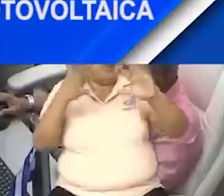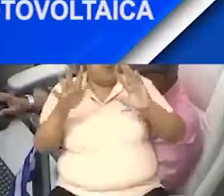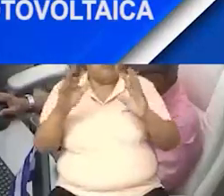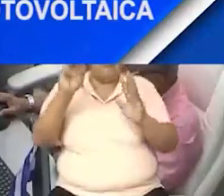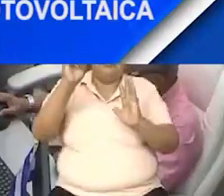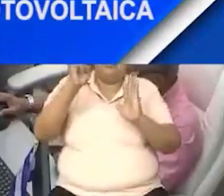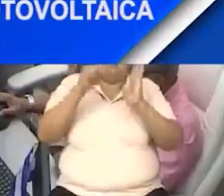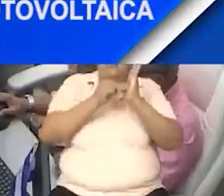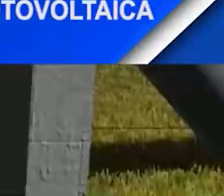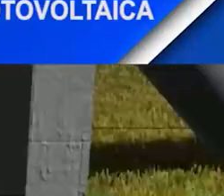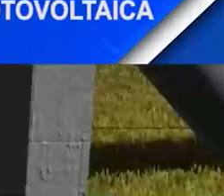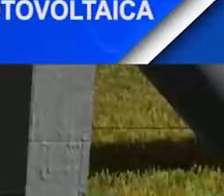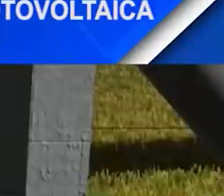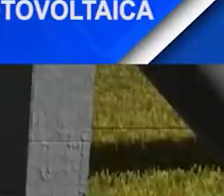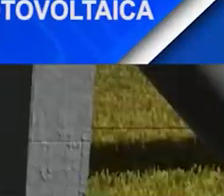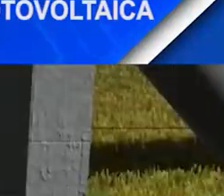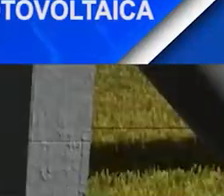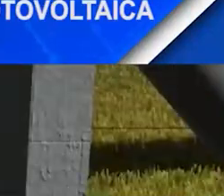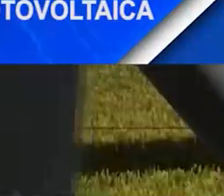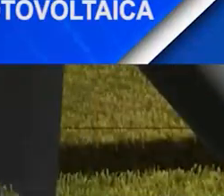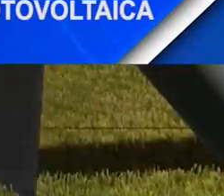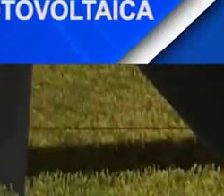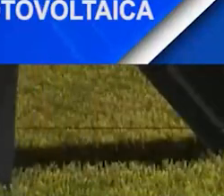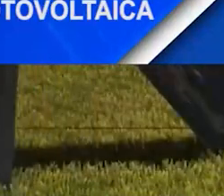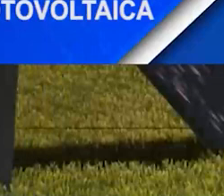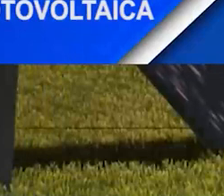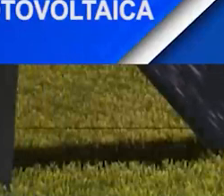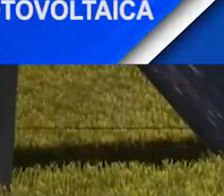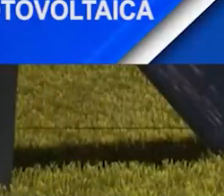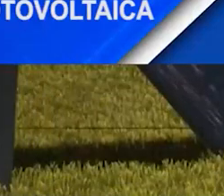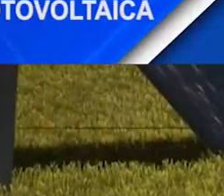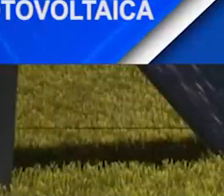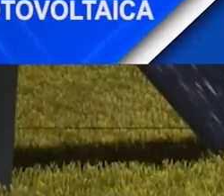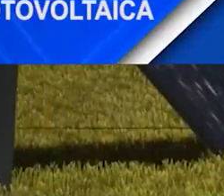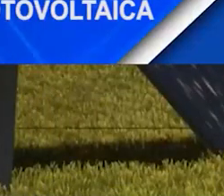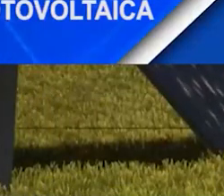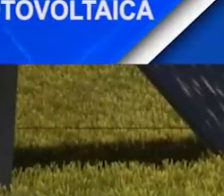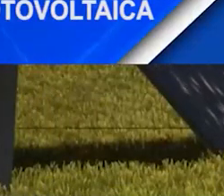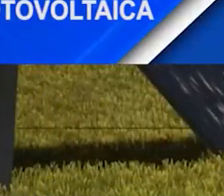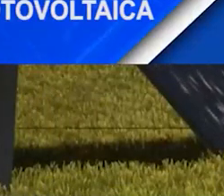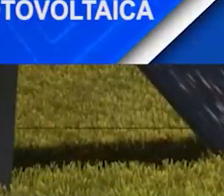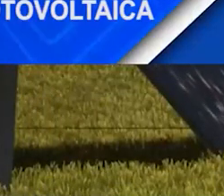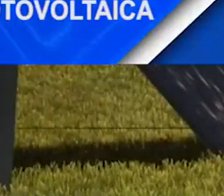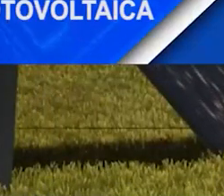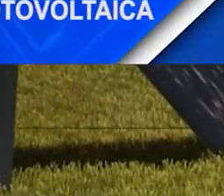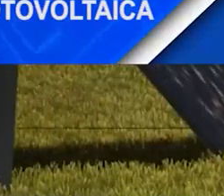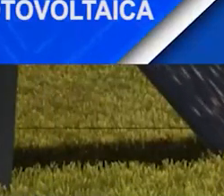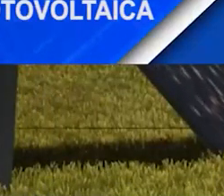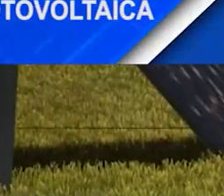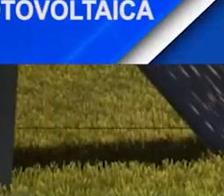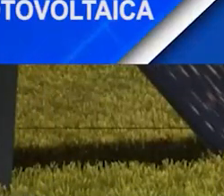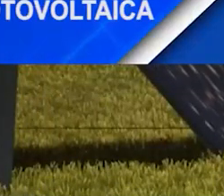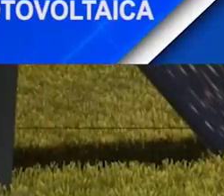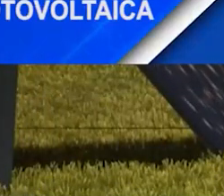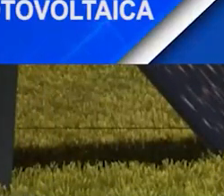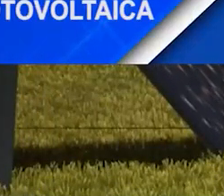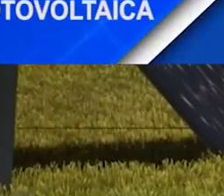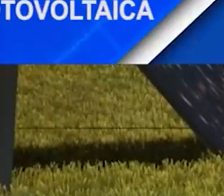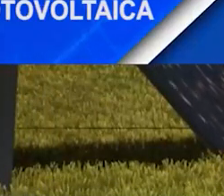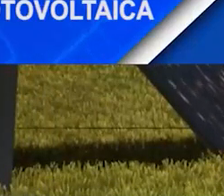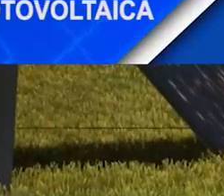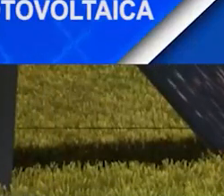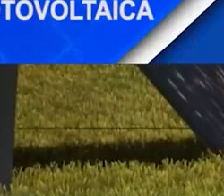3,740 1000 habitantes el diputado walmaro Gutiérrez expresó que nacal paga 786 millones de